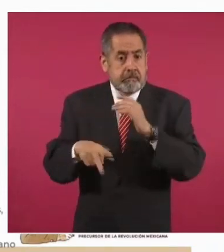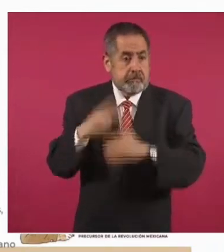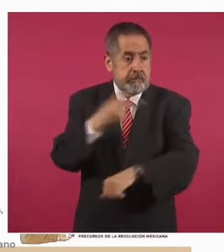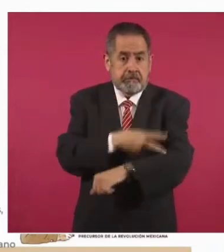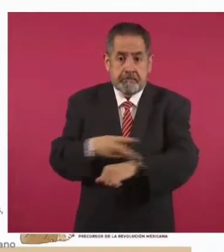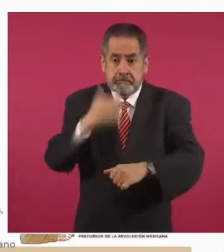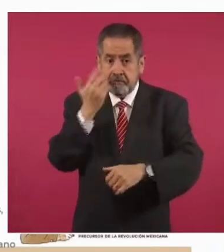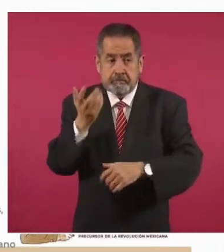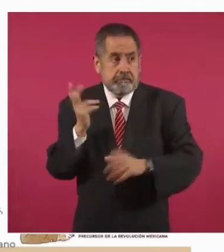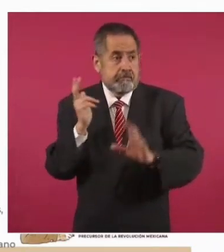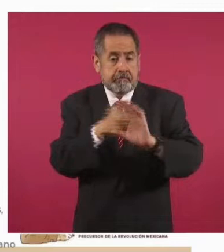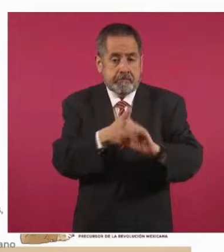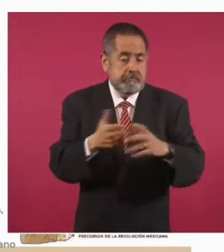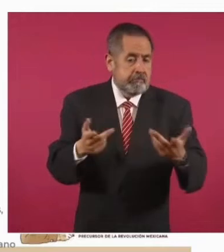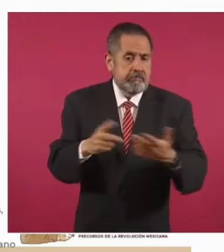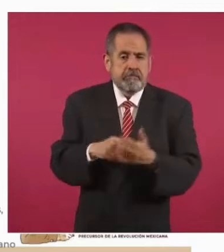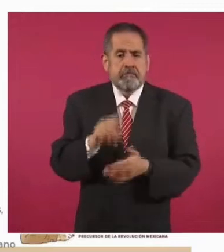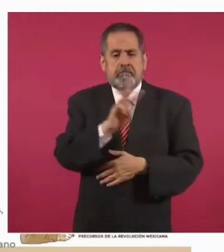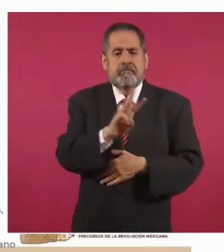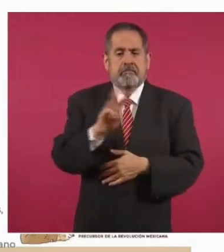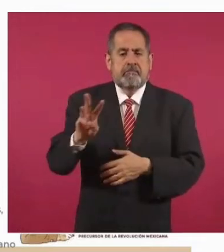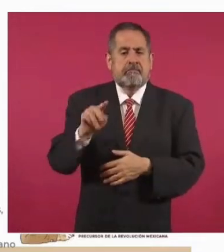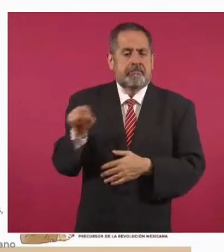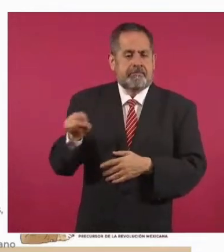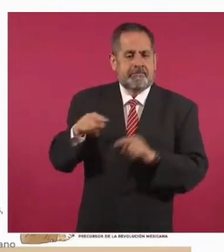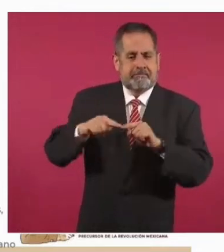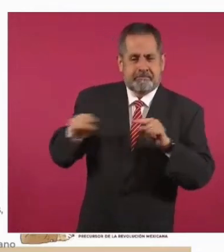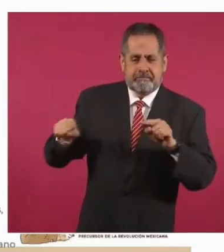ingresar a la página que hemos utilizado,